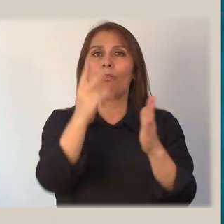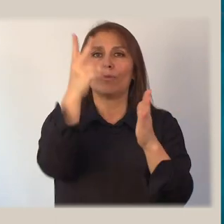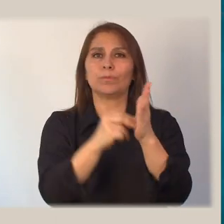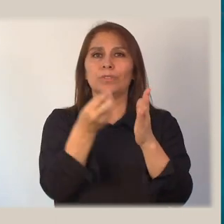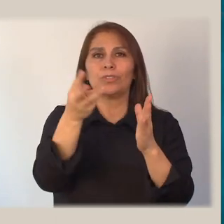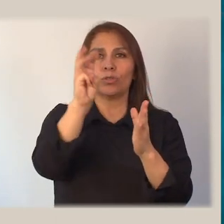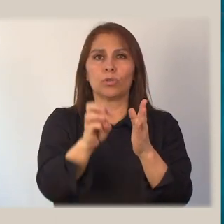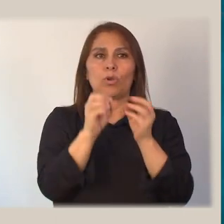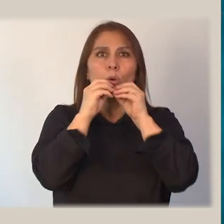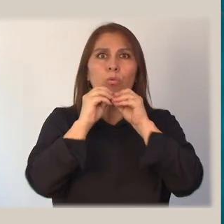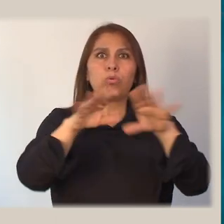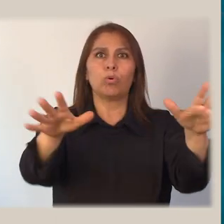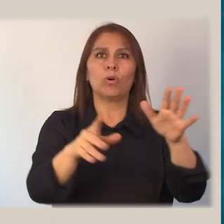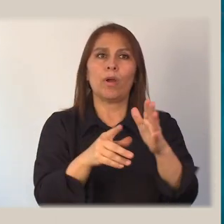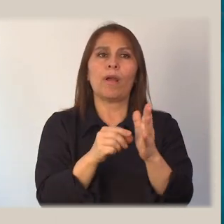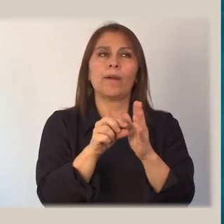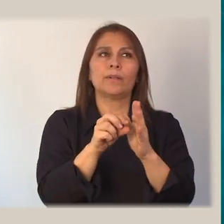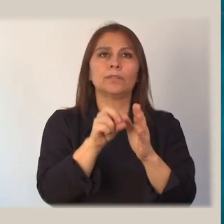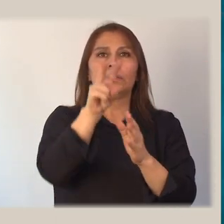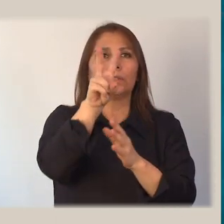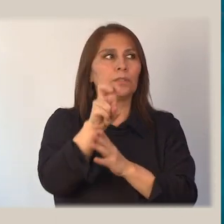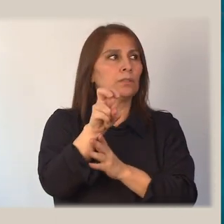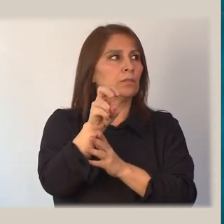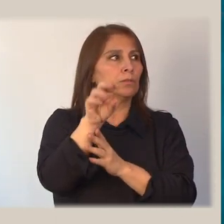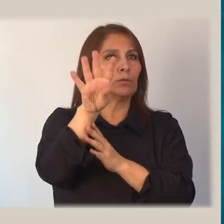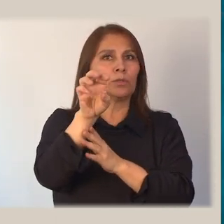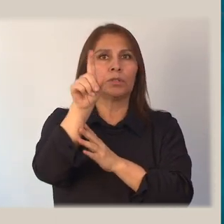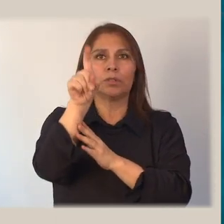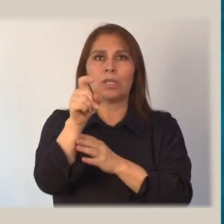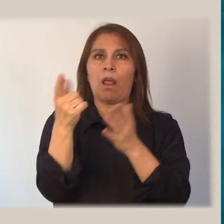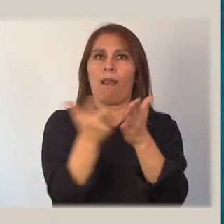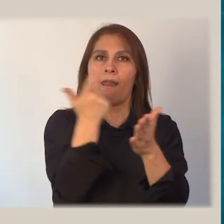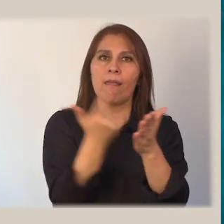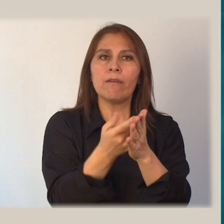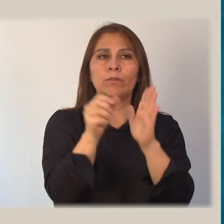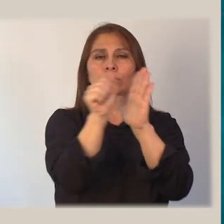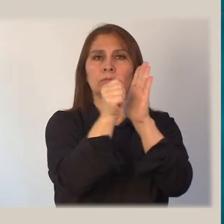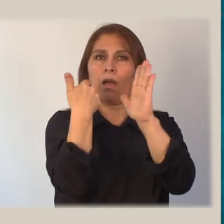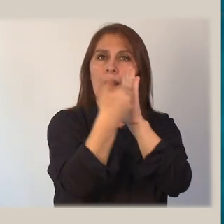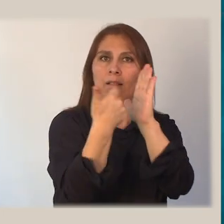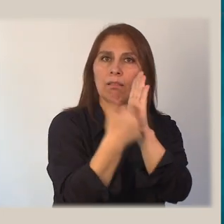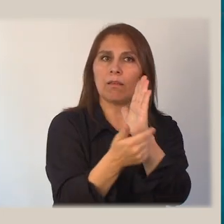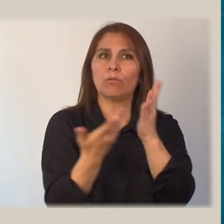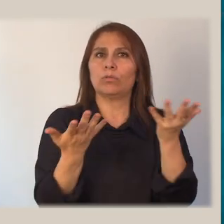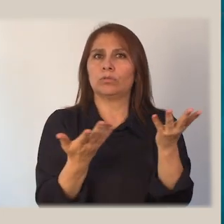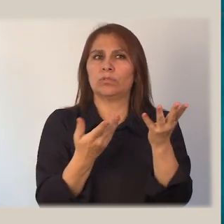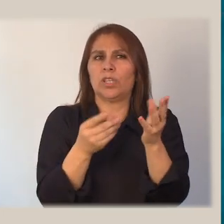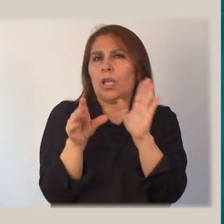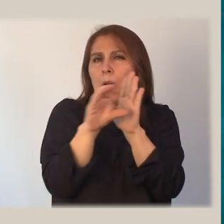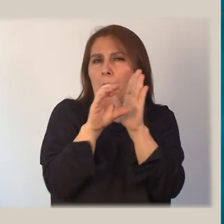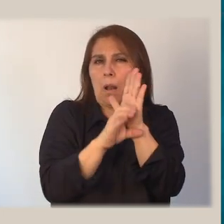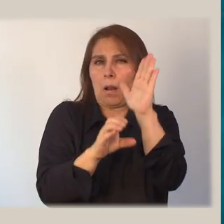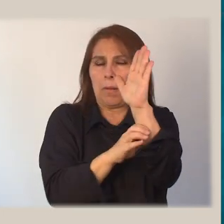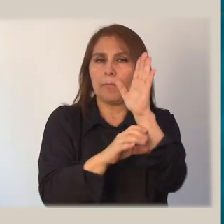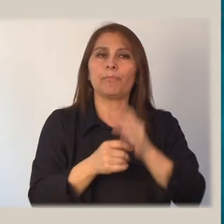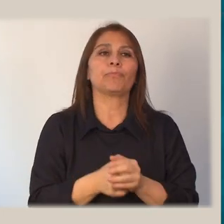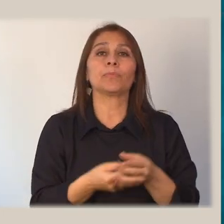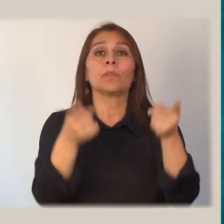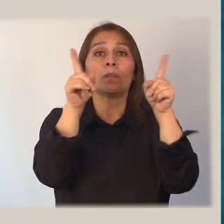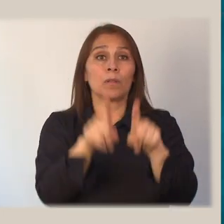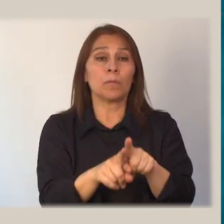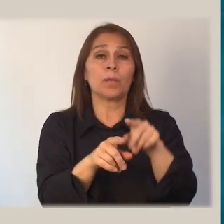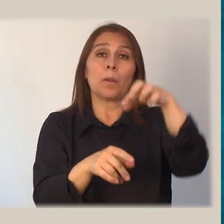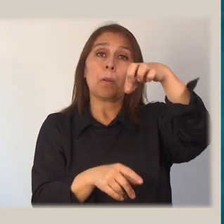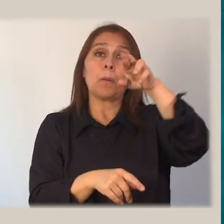Entre 2014 y 2018 se publicaron aproximadamente 796 libros, artículos y capítulos. Se puso